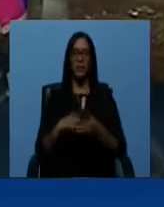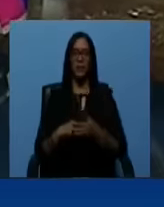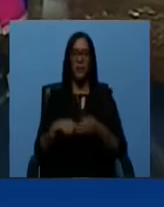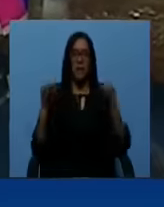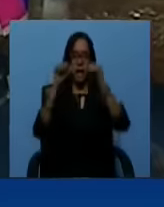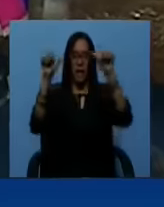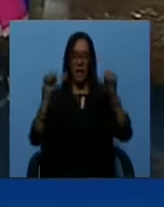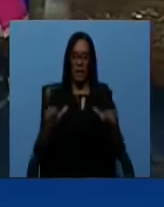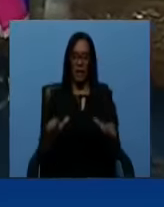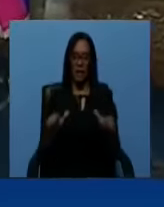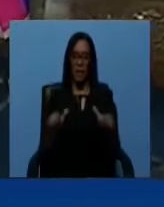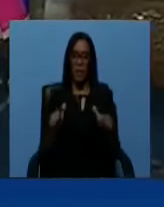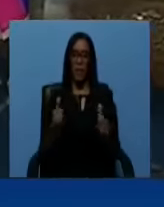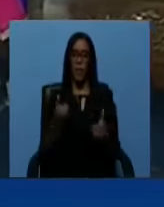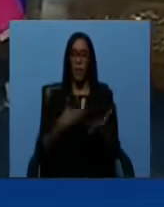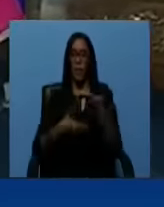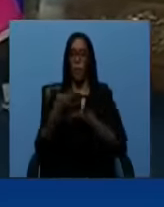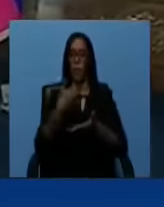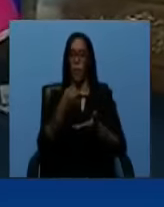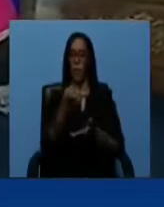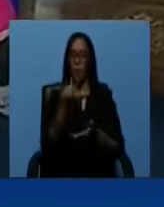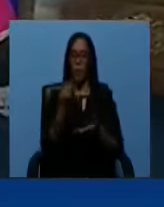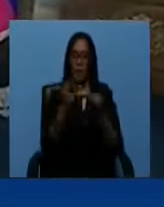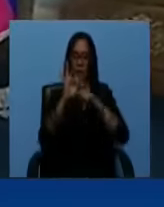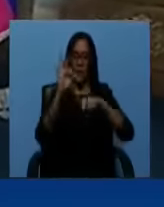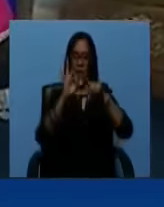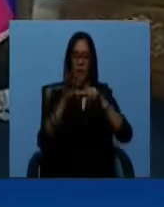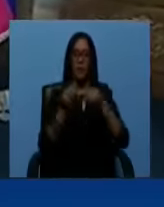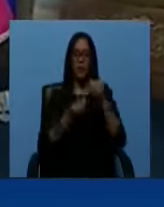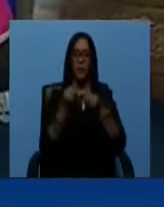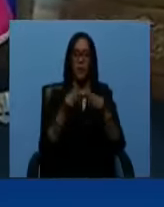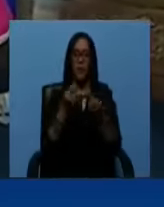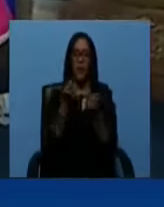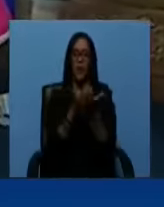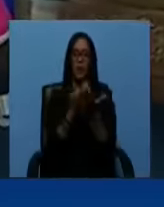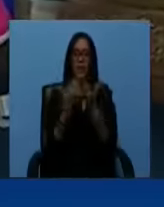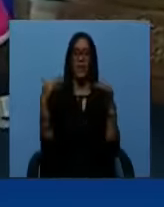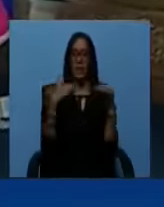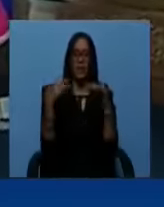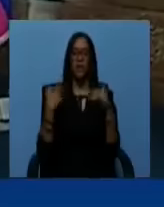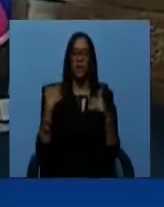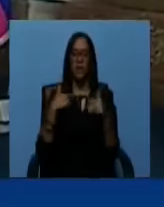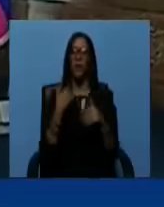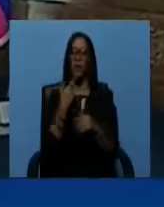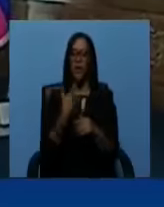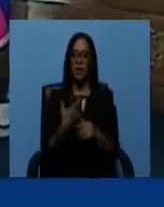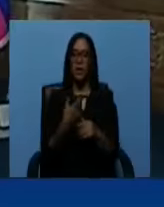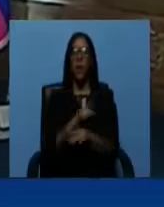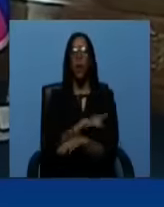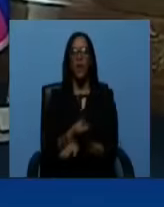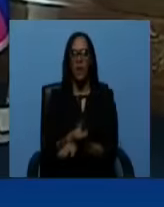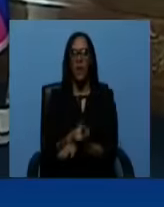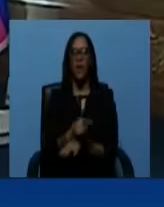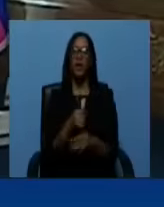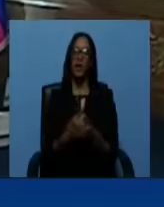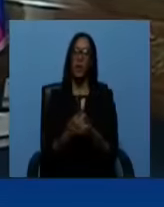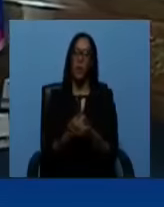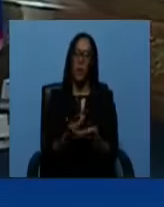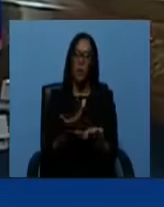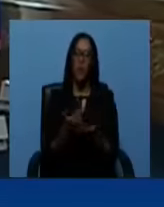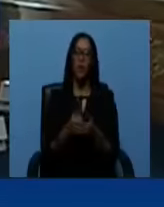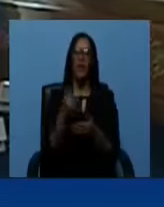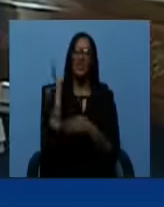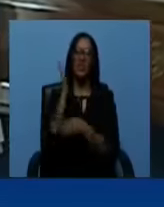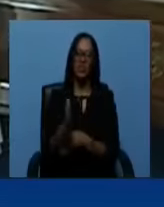sistema multimonetario que establecimos en la economía de guerra que tuvimos que declarar obligados por la hecatombe, los misiles y